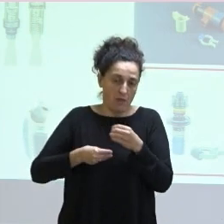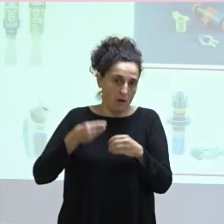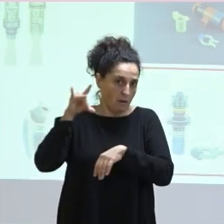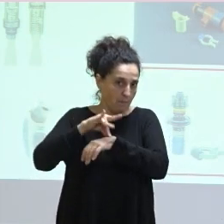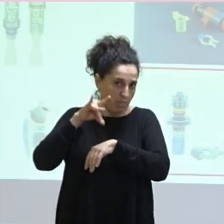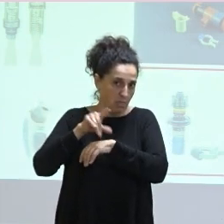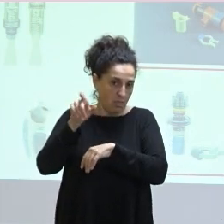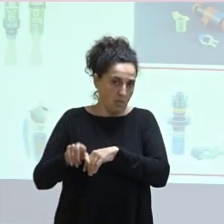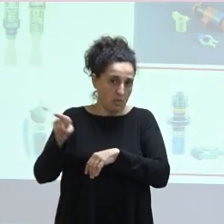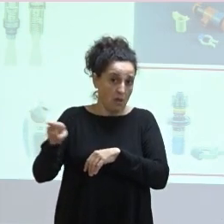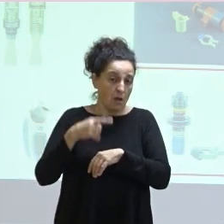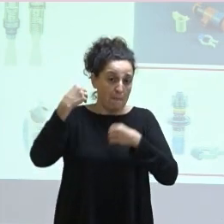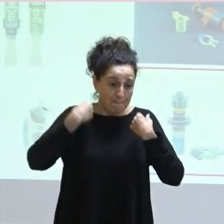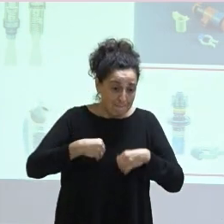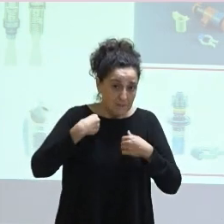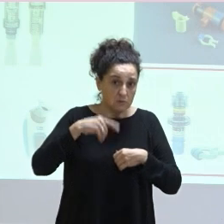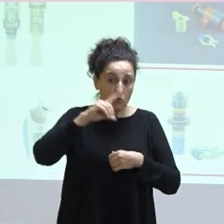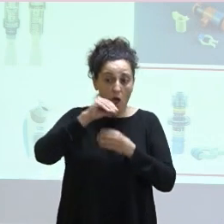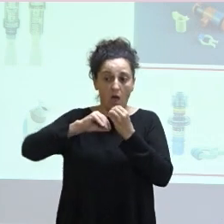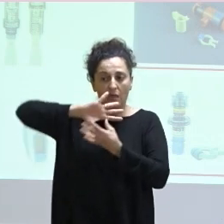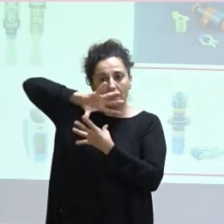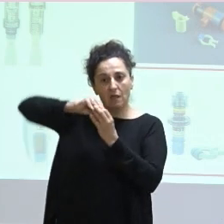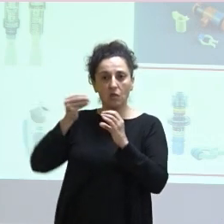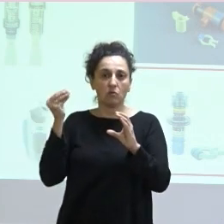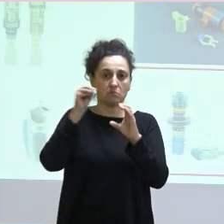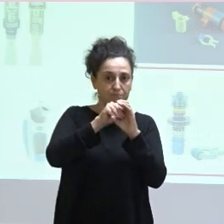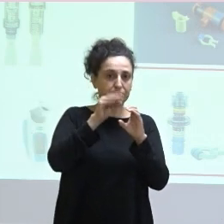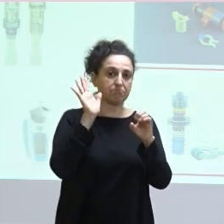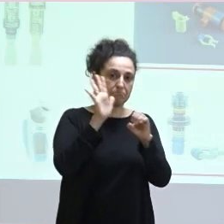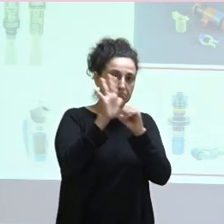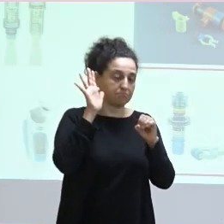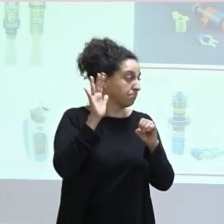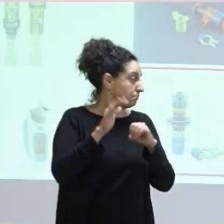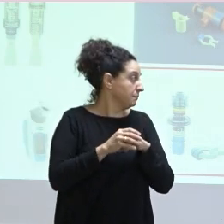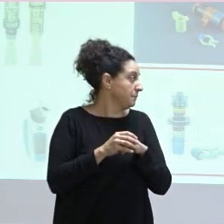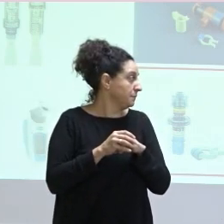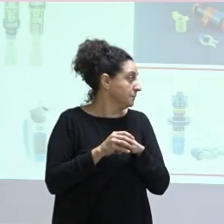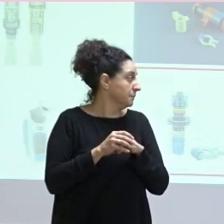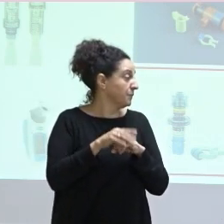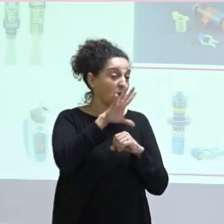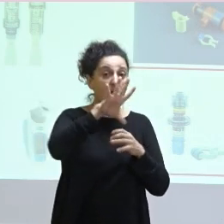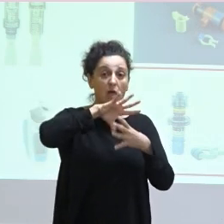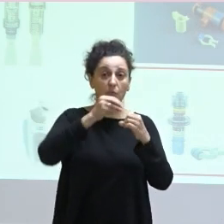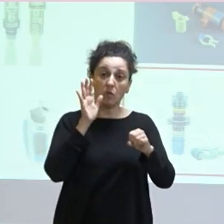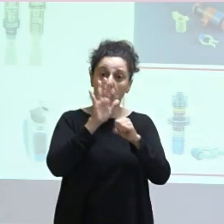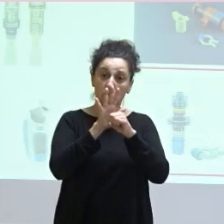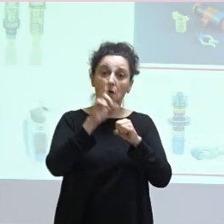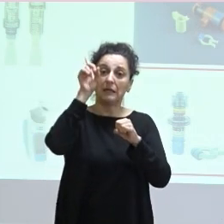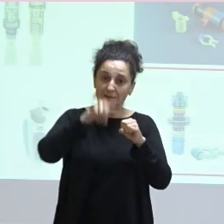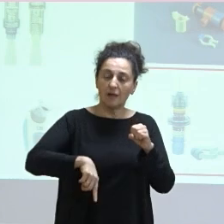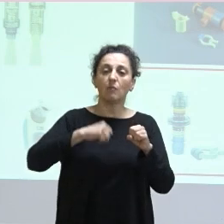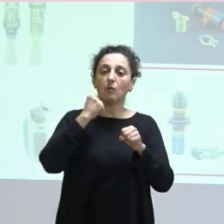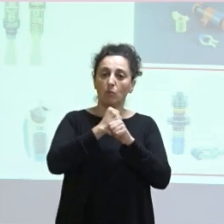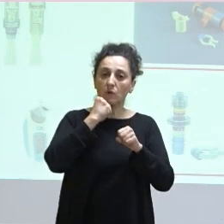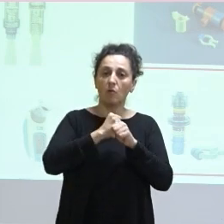El mismo dispositivo tiene una adaptación y simplemente con esta adaptación puedo trabajar la